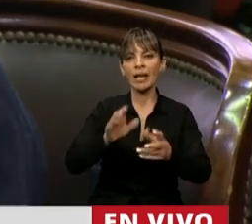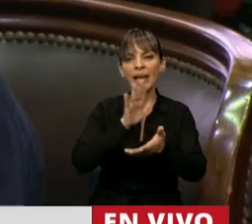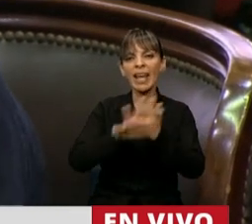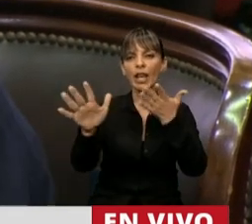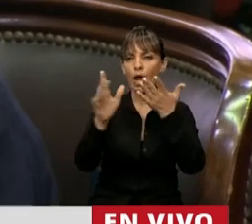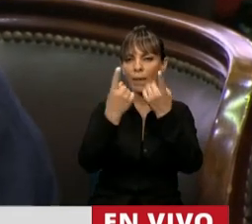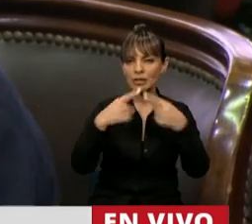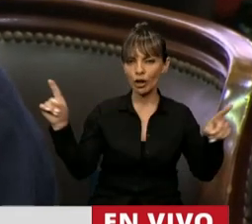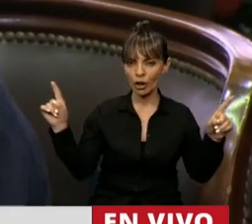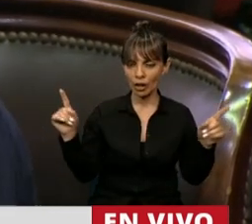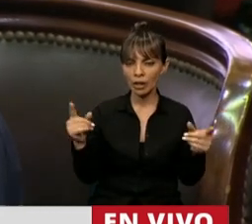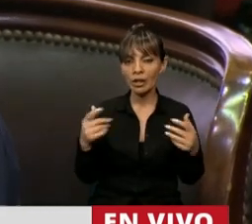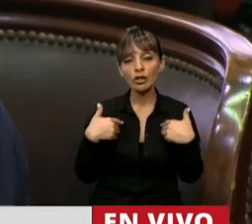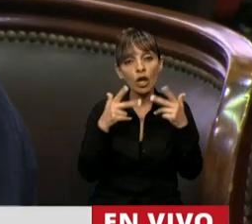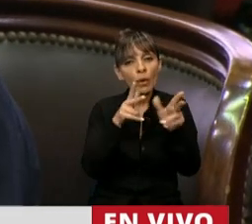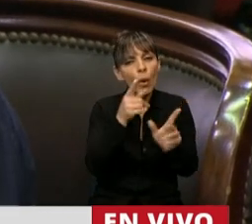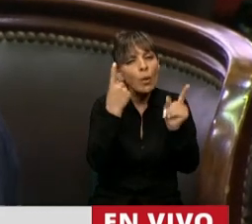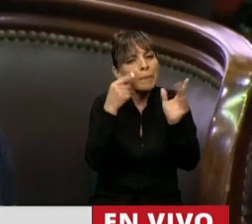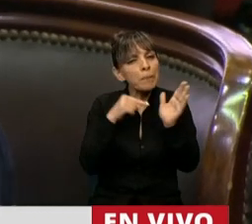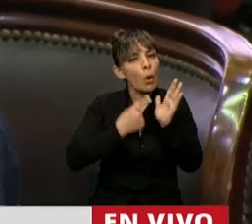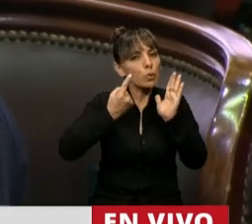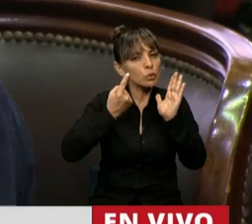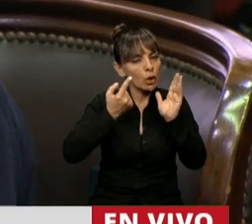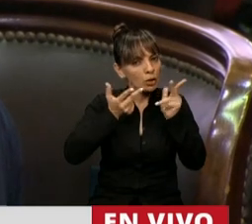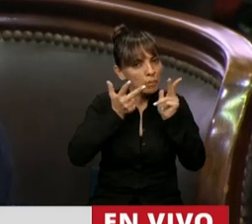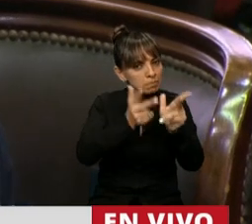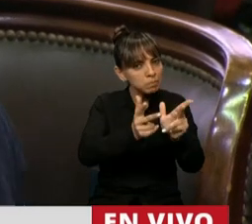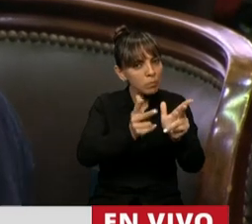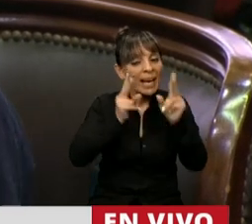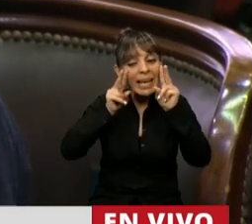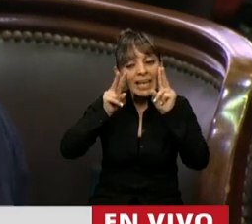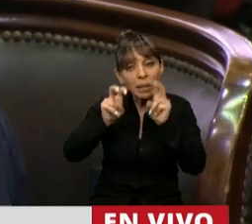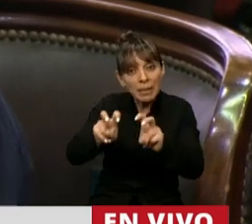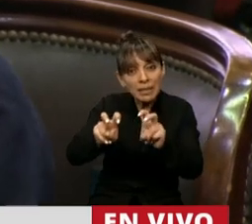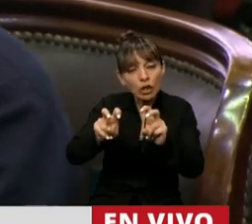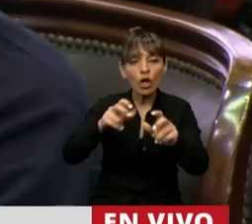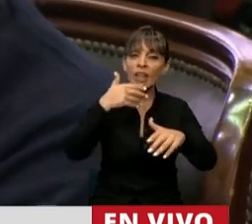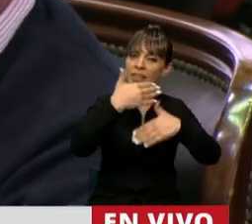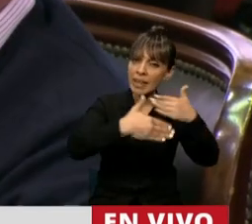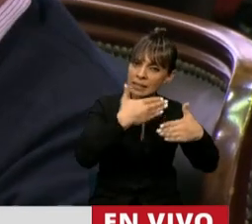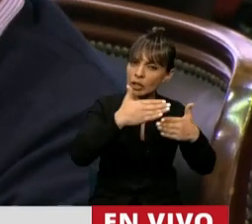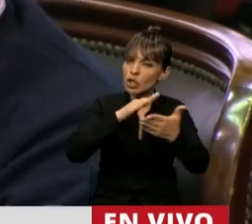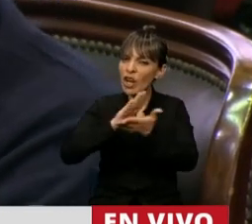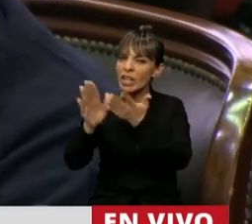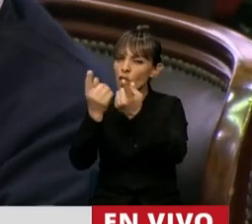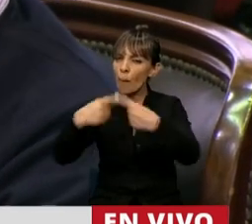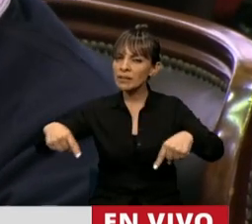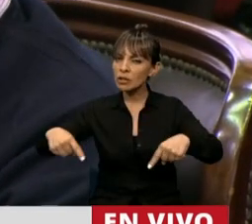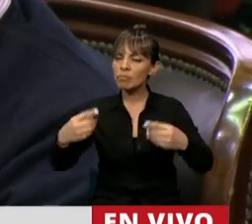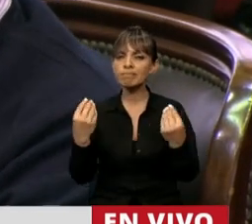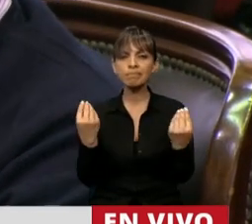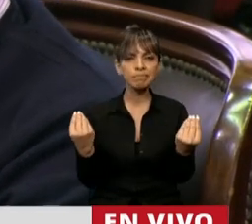innovación. Y le hago una salvedad cuando hablo de investigación, desarrollo e innovación en lo que